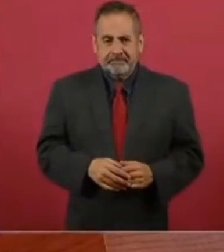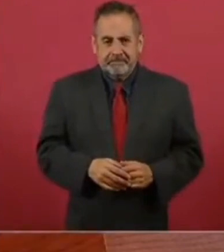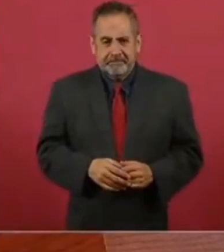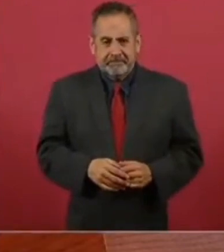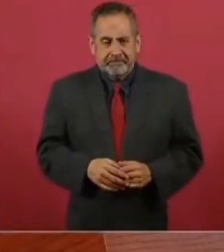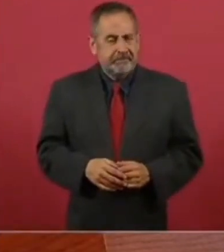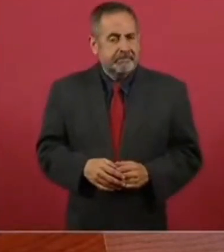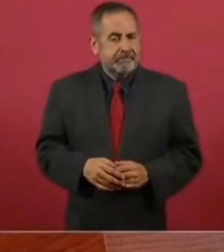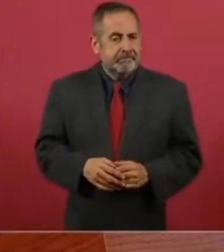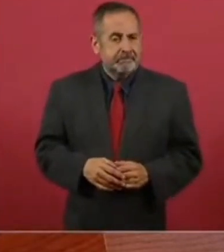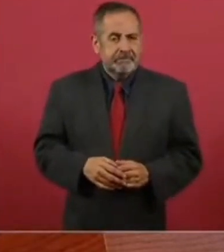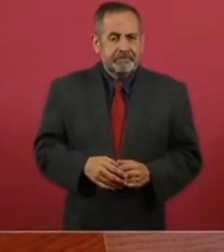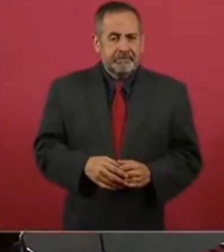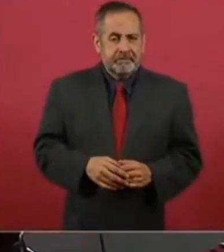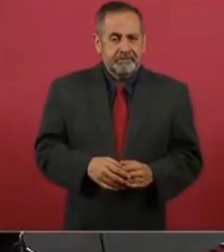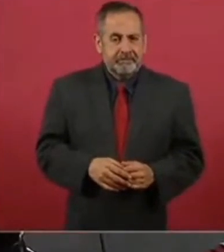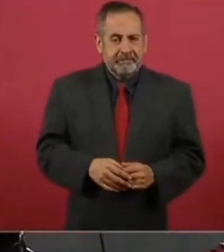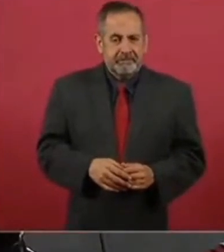quien